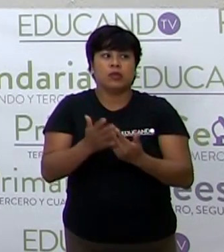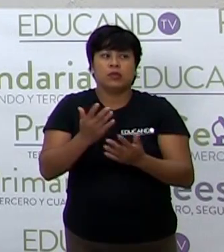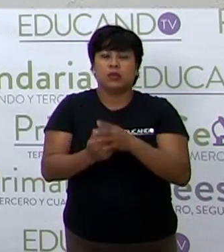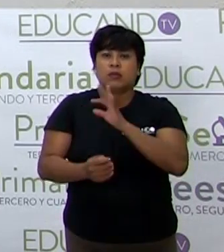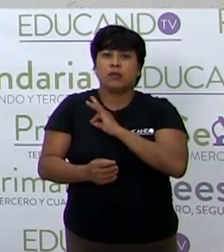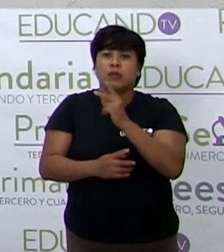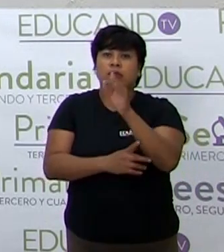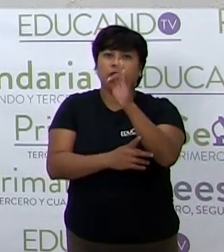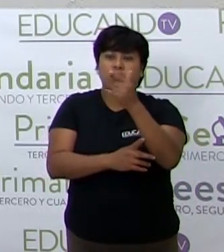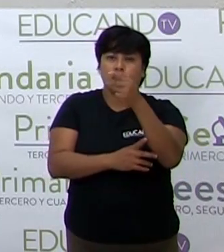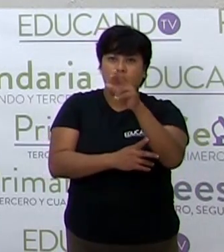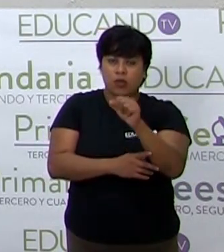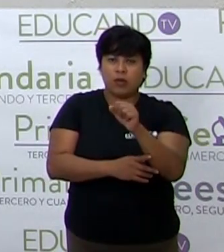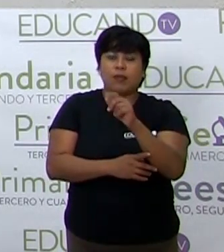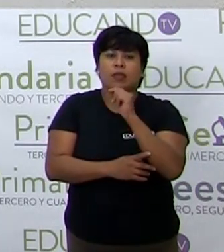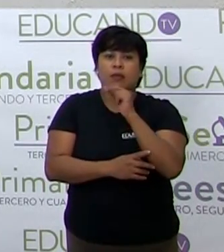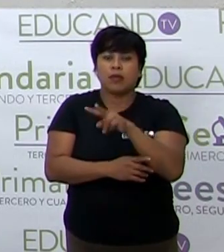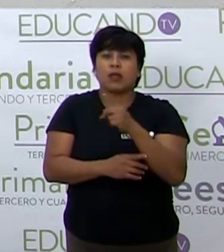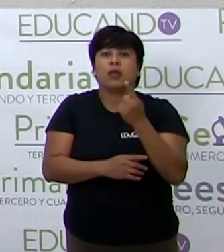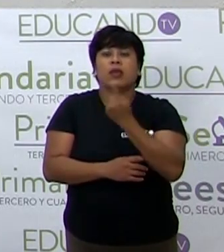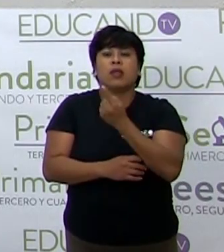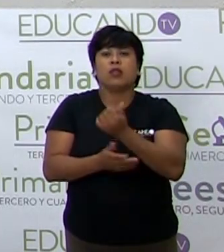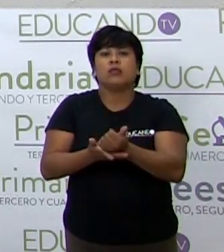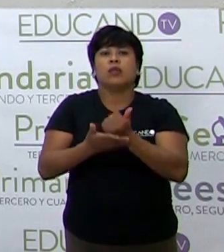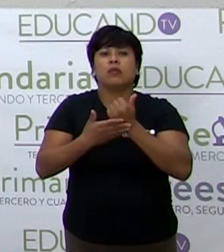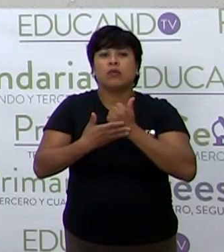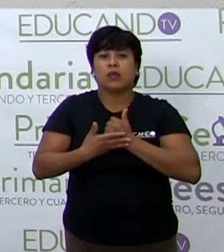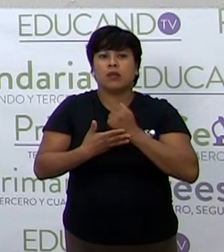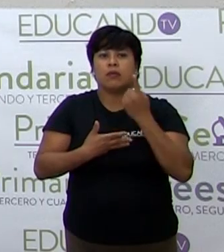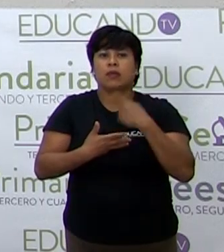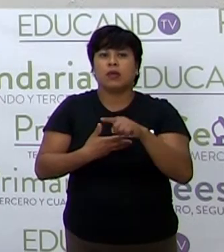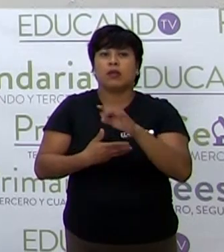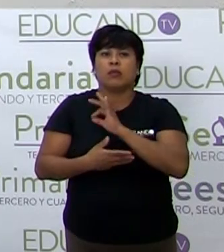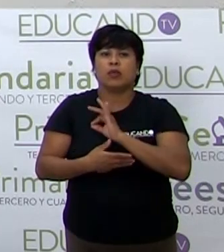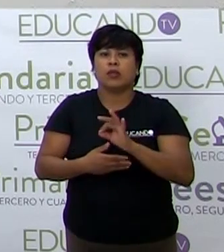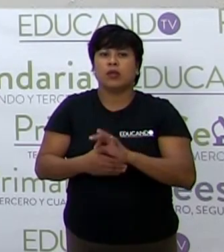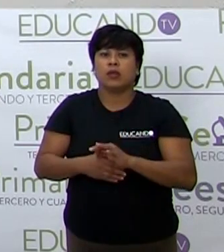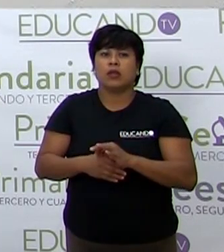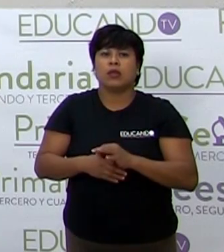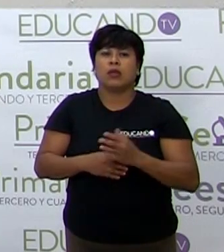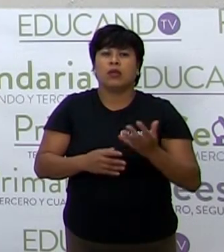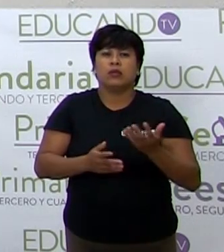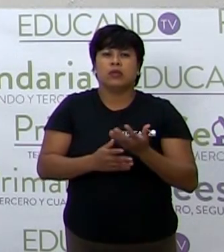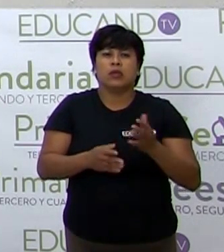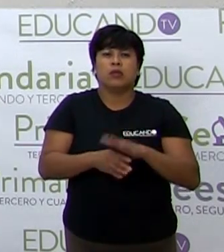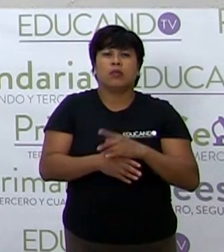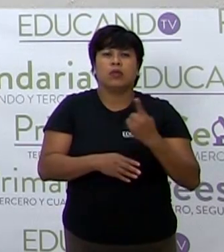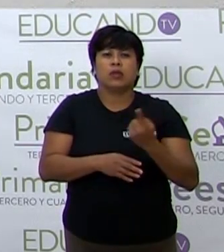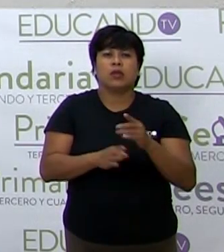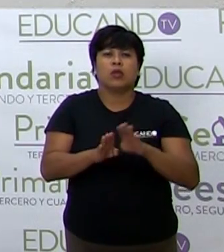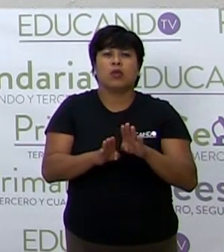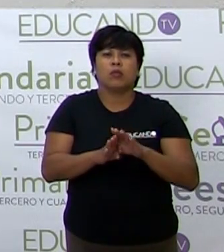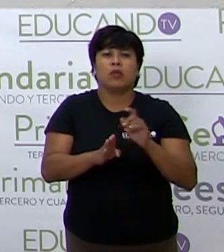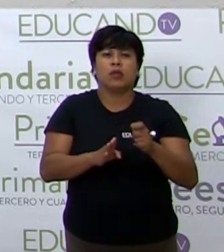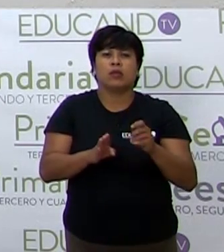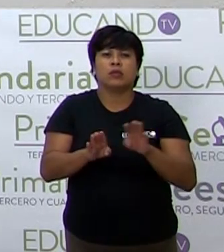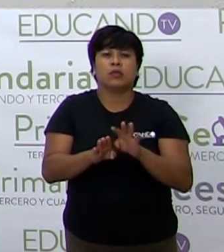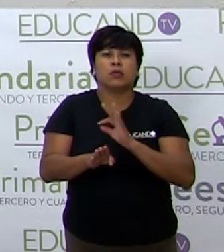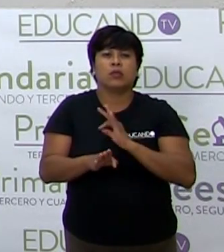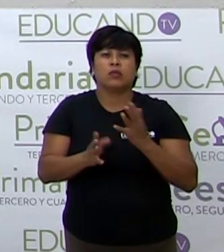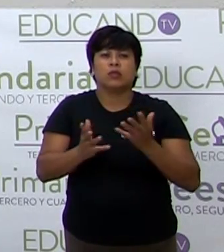una figura también que nos va a ayudar a identificar cómo vamos a construir la